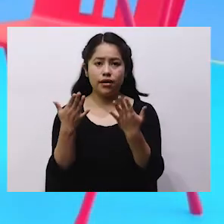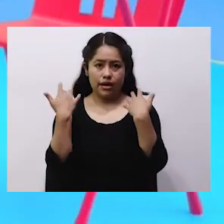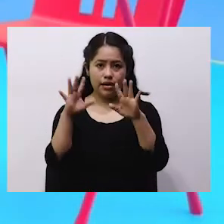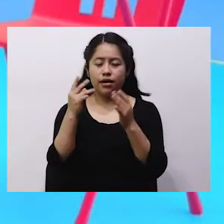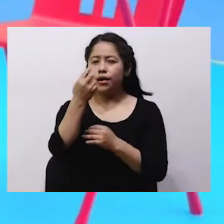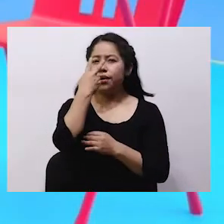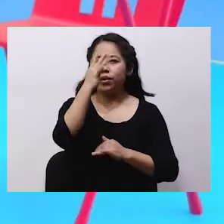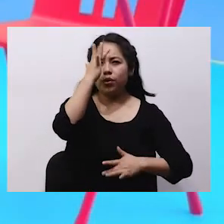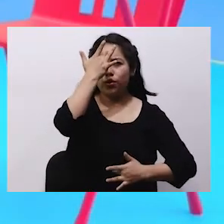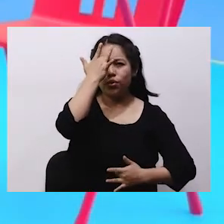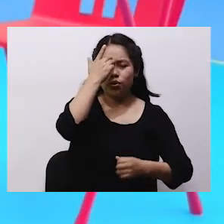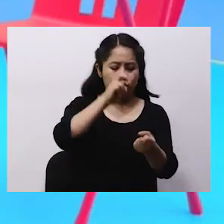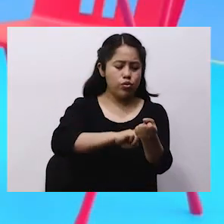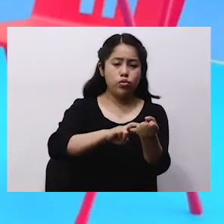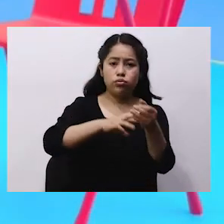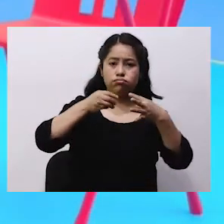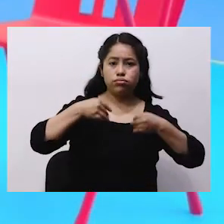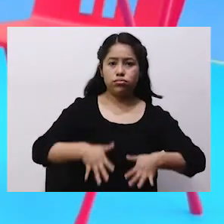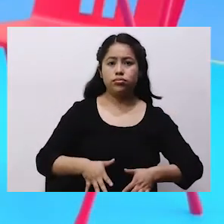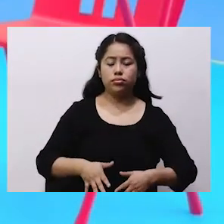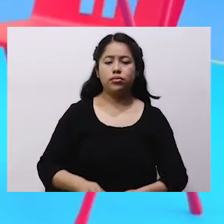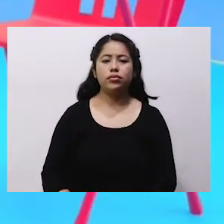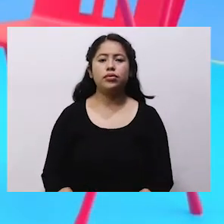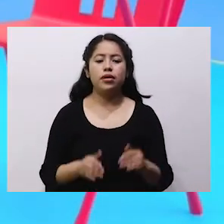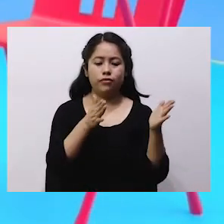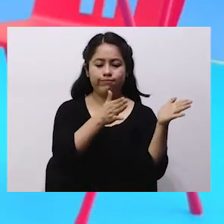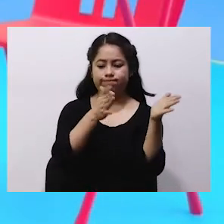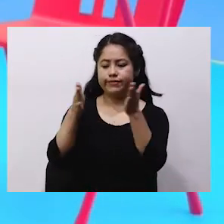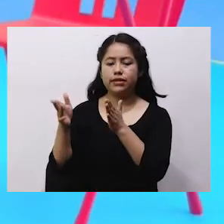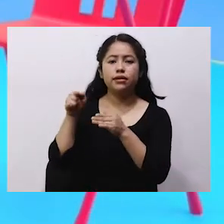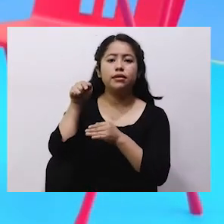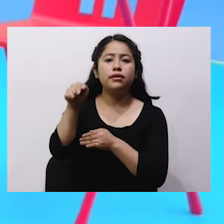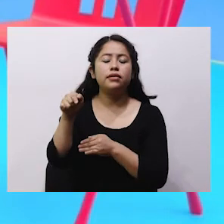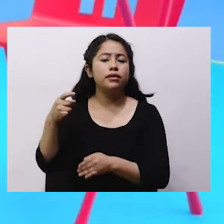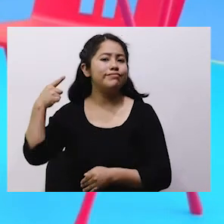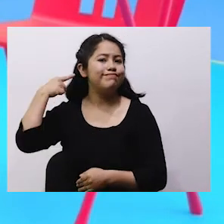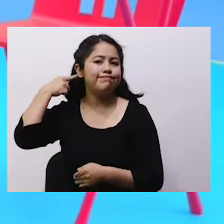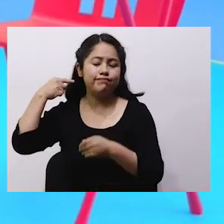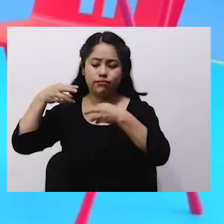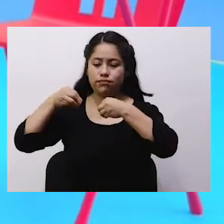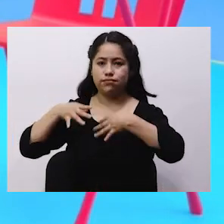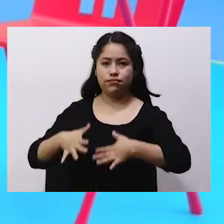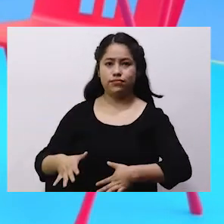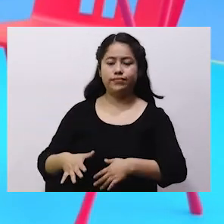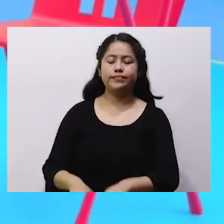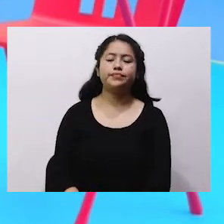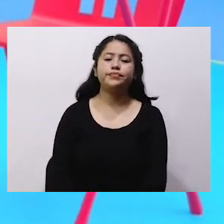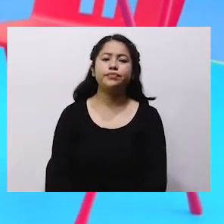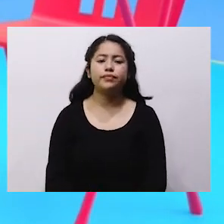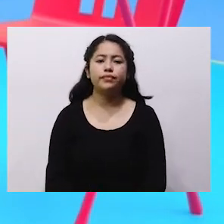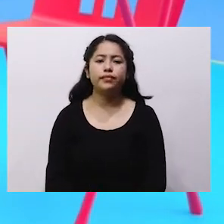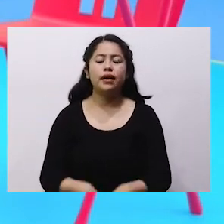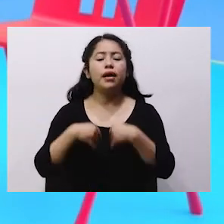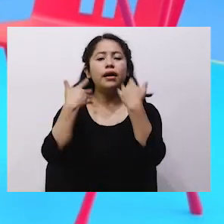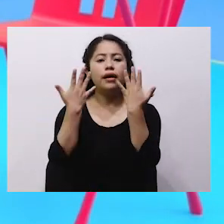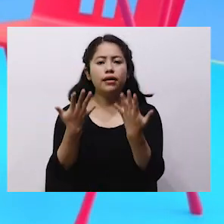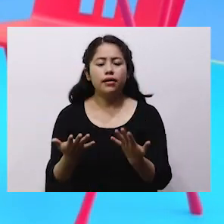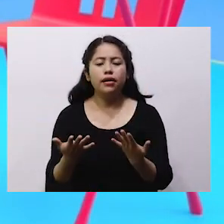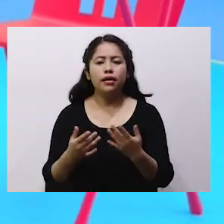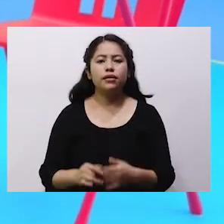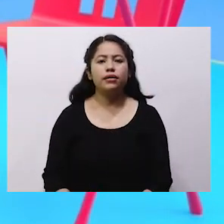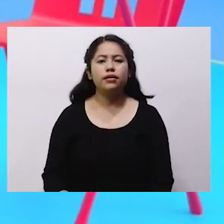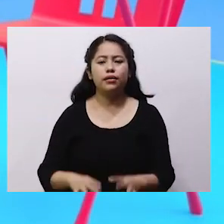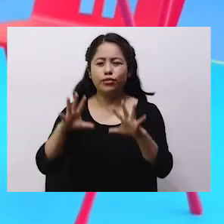Ahora que vimos las enfermedades del sistema nervioso central, nos toca hablar de las enfermedades del sistema nervioso periférico.